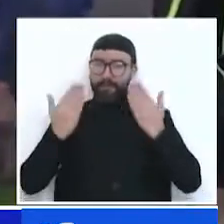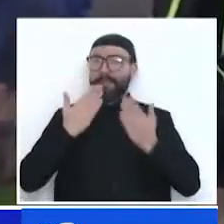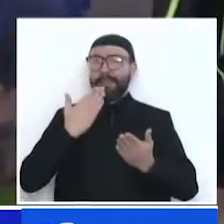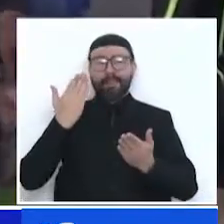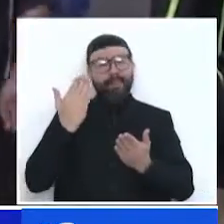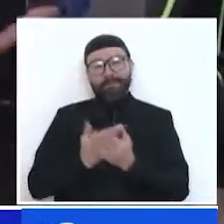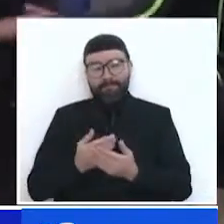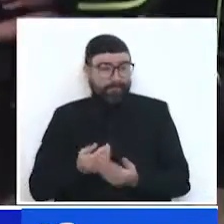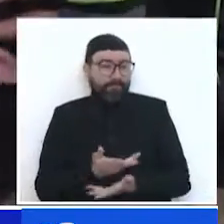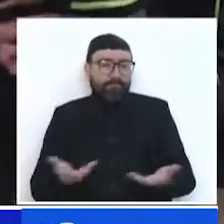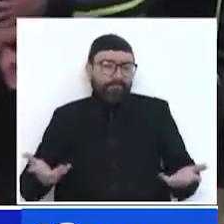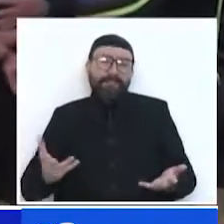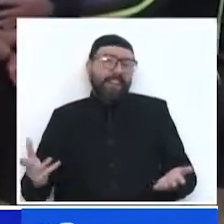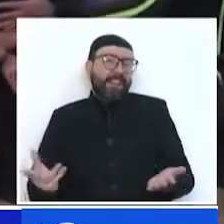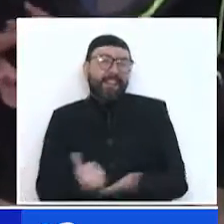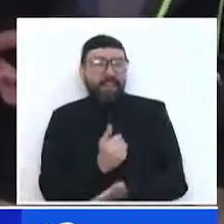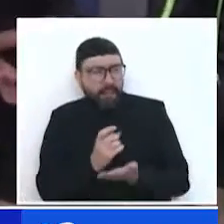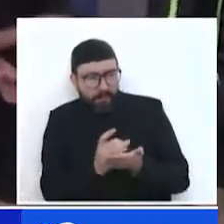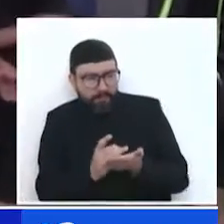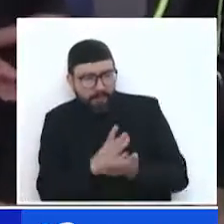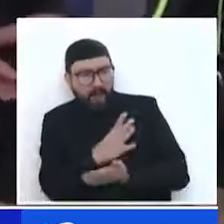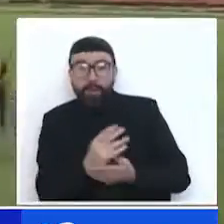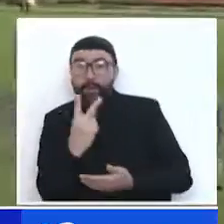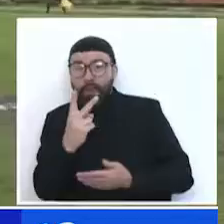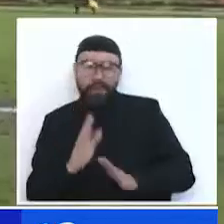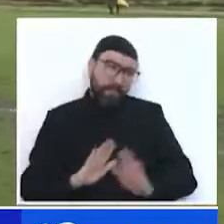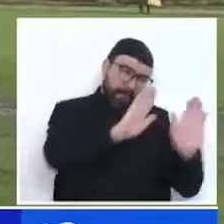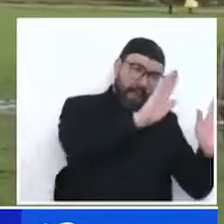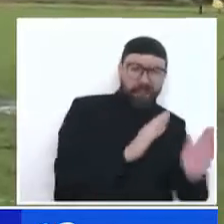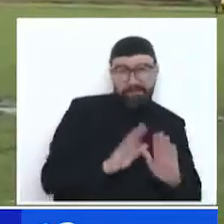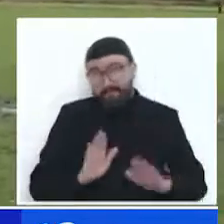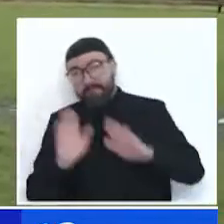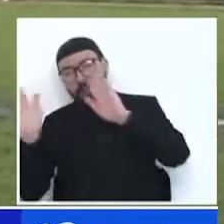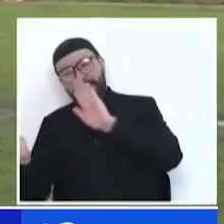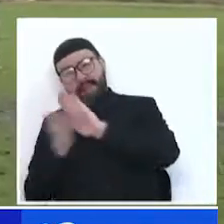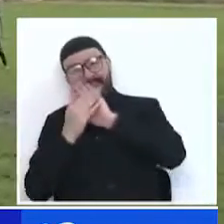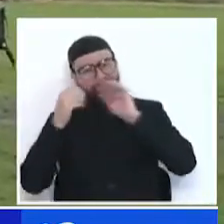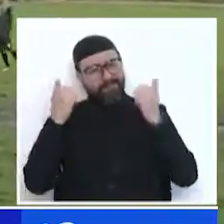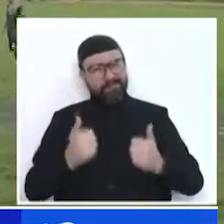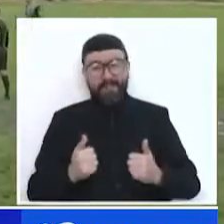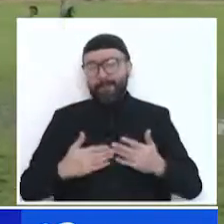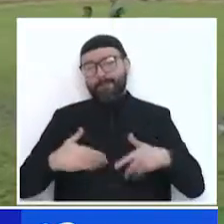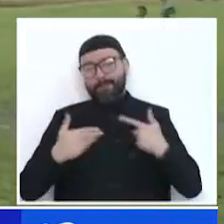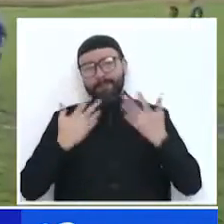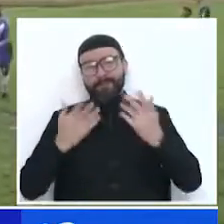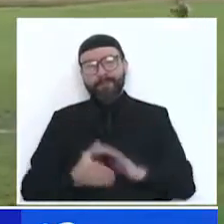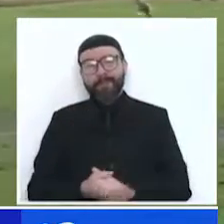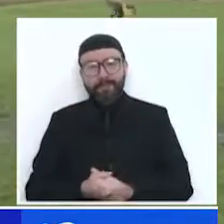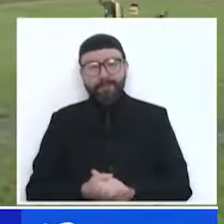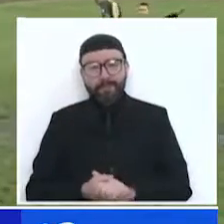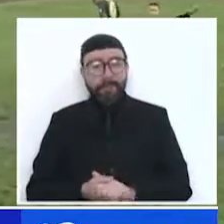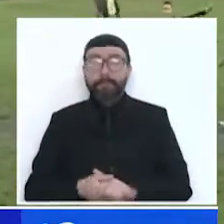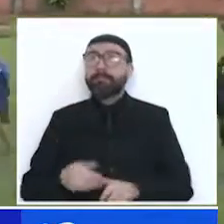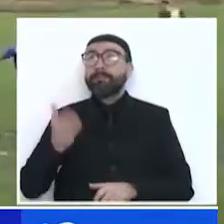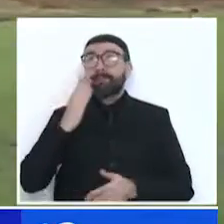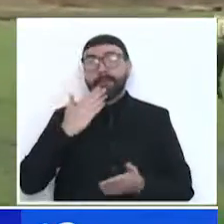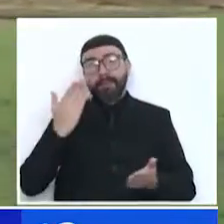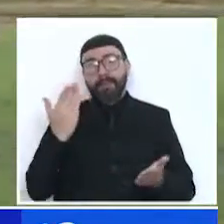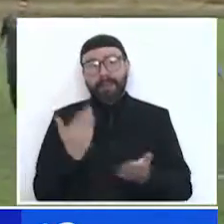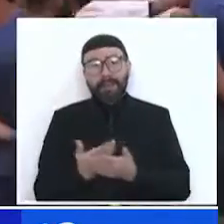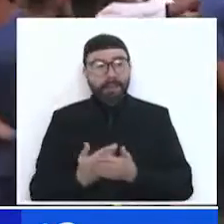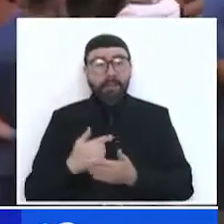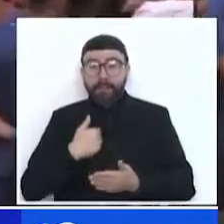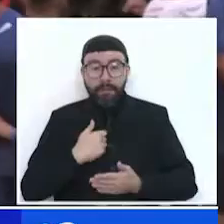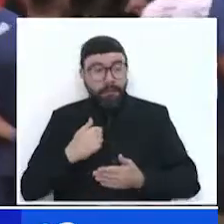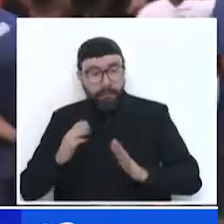cosas en los 12 pasos, agarré 2 gracias a él y pues muy contento. No, pues gracias a Dios logra quedarme el rebote